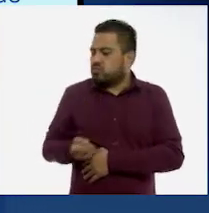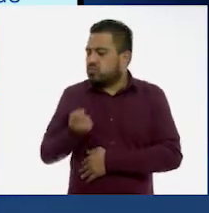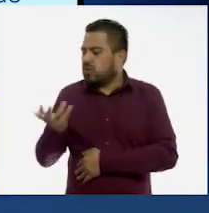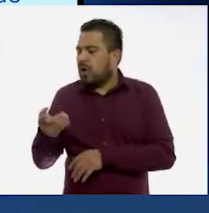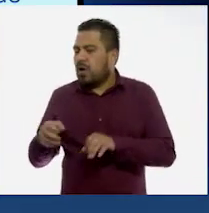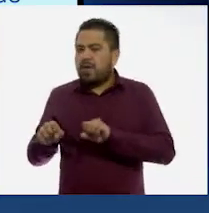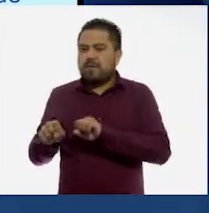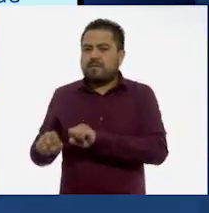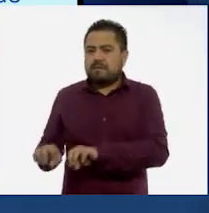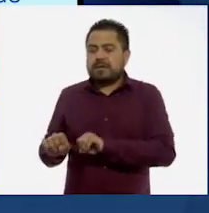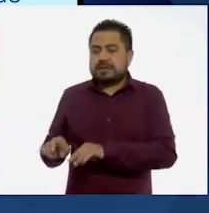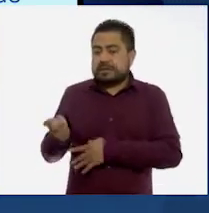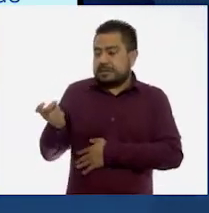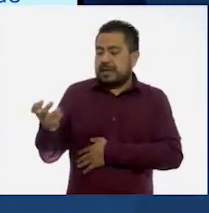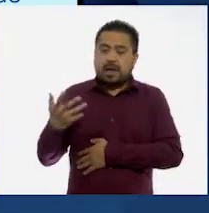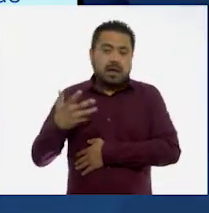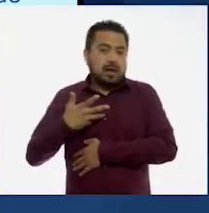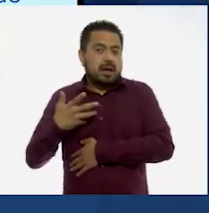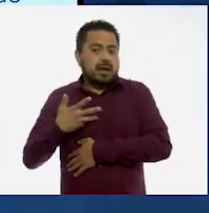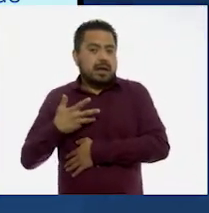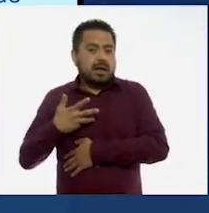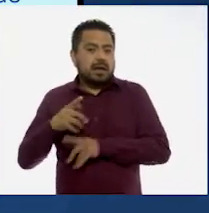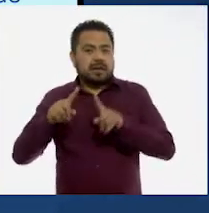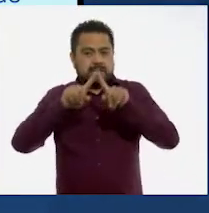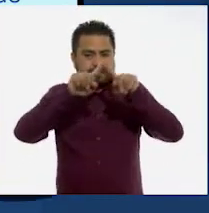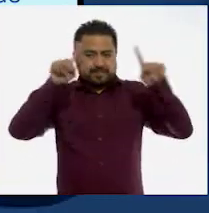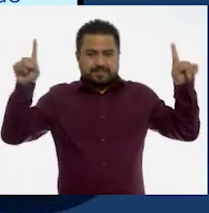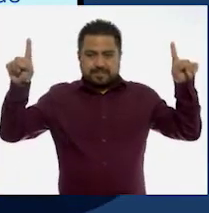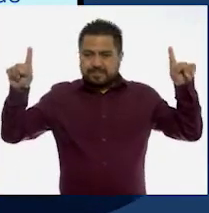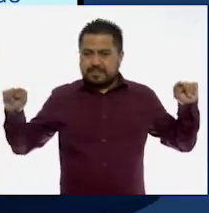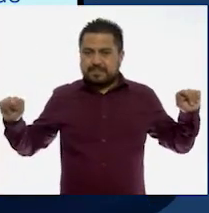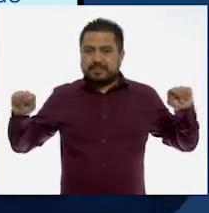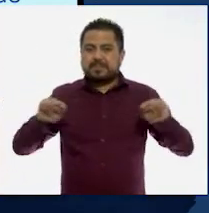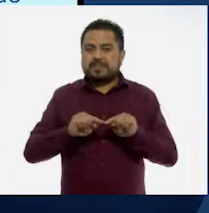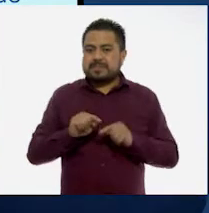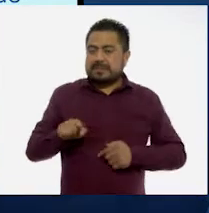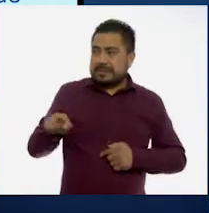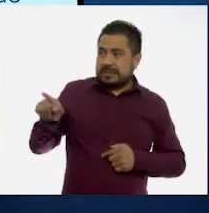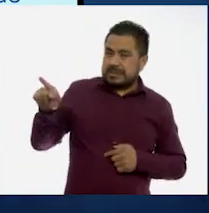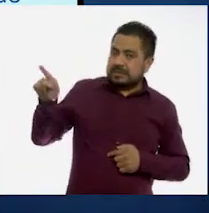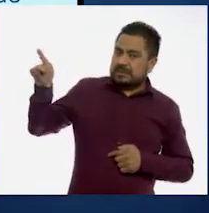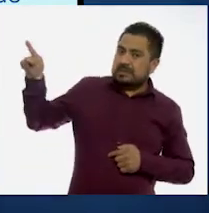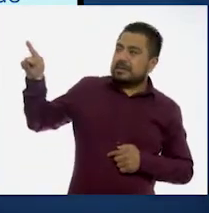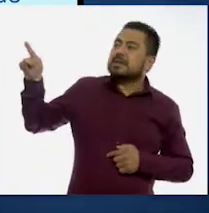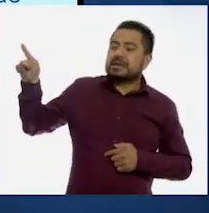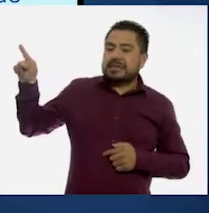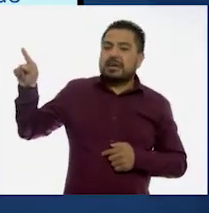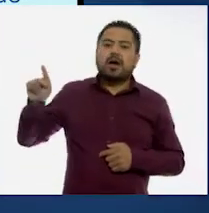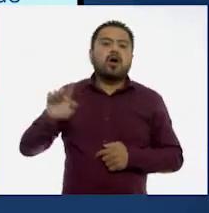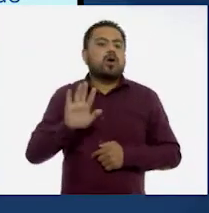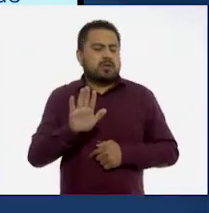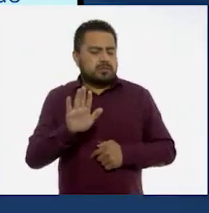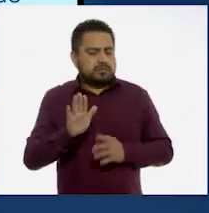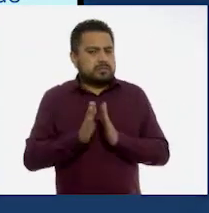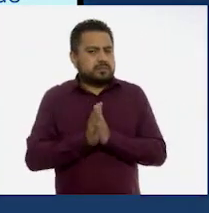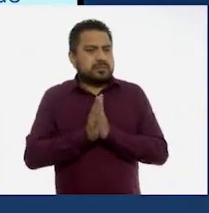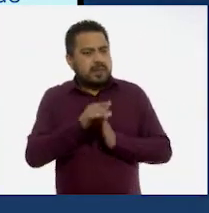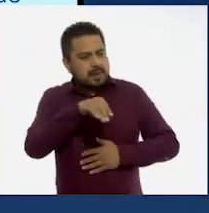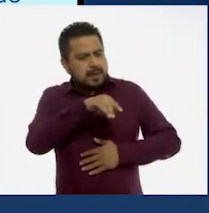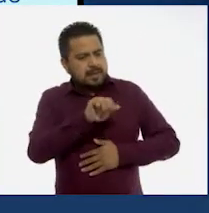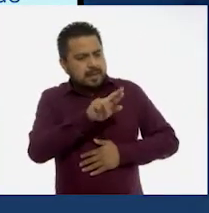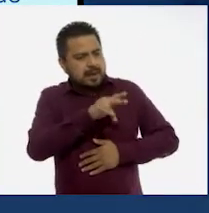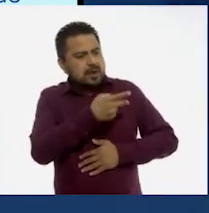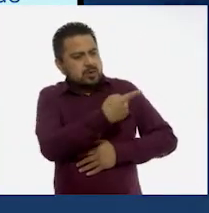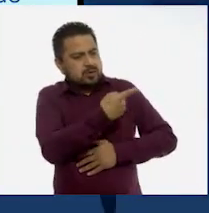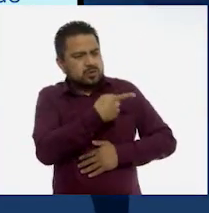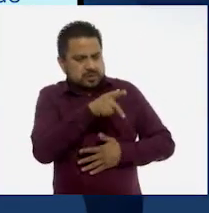oficina. Y ahí tenemos en la lámina precisamente este texto. Y pues te voy a pedir, María, que me